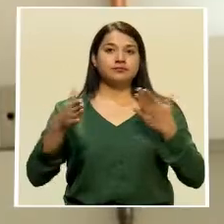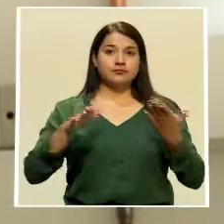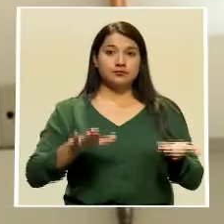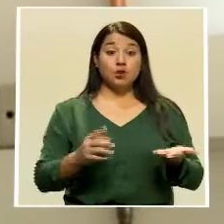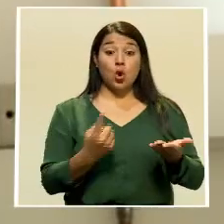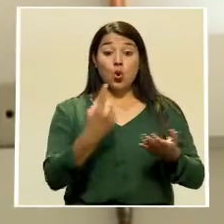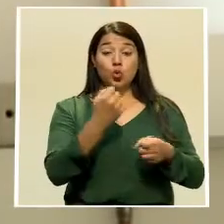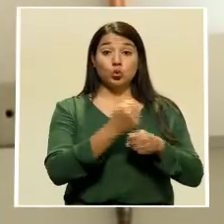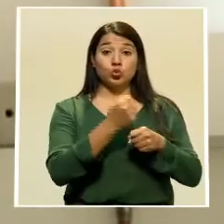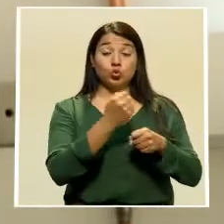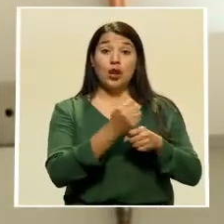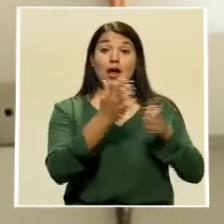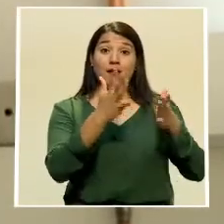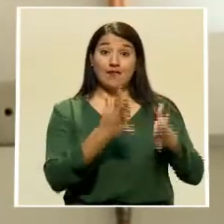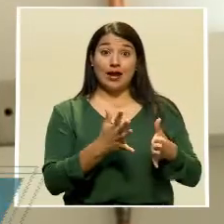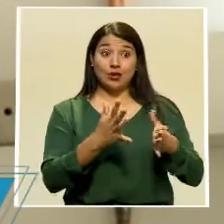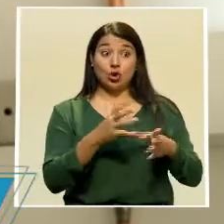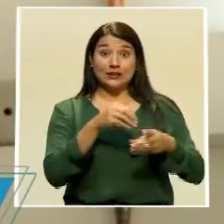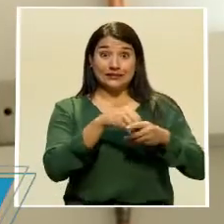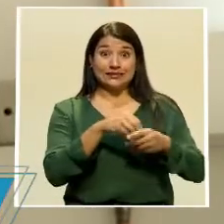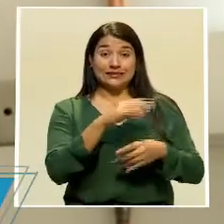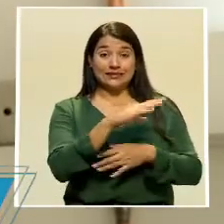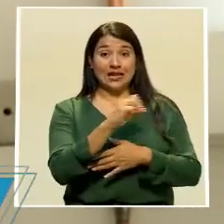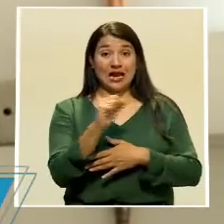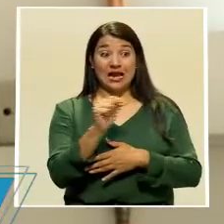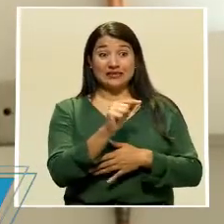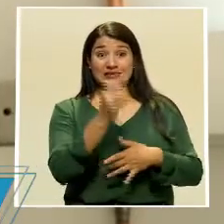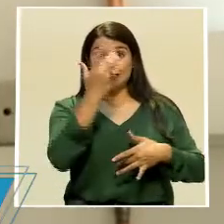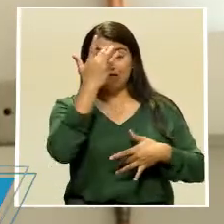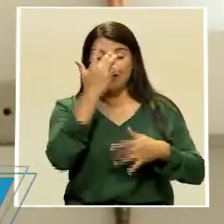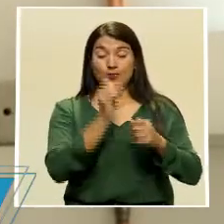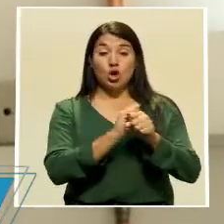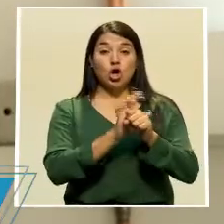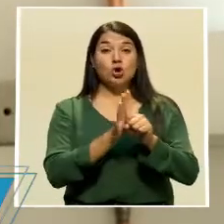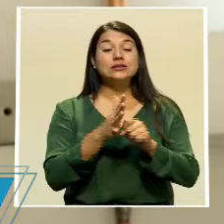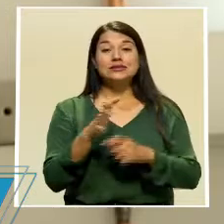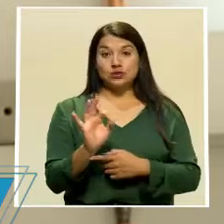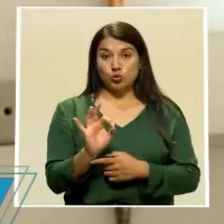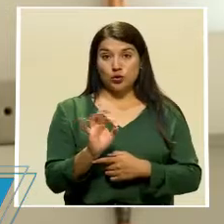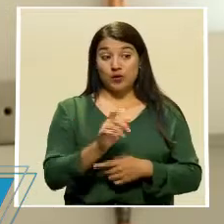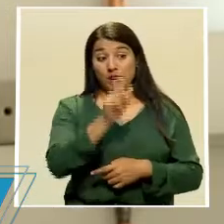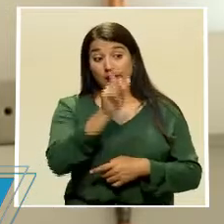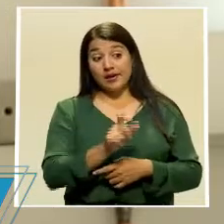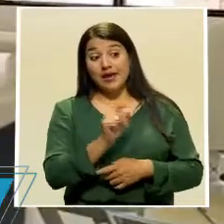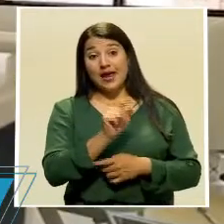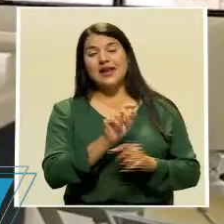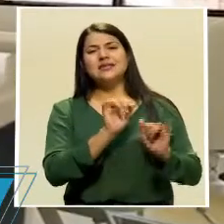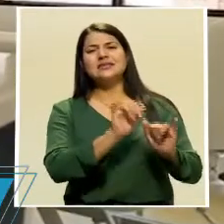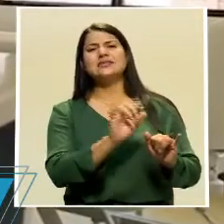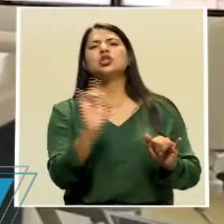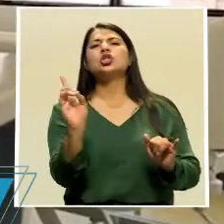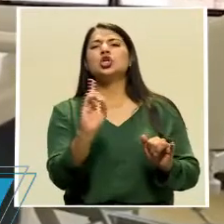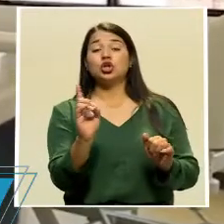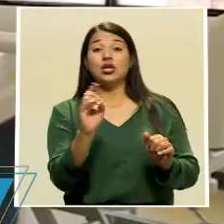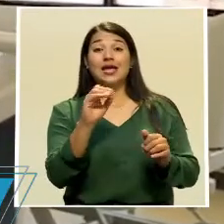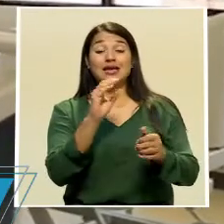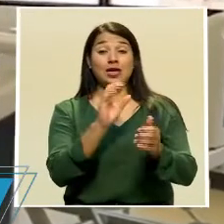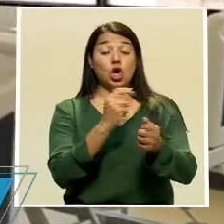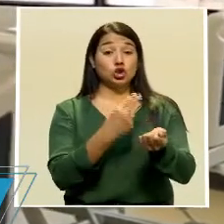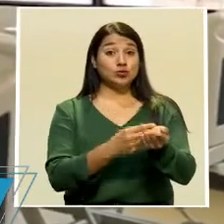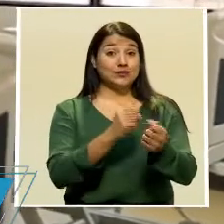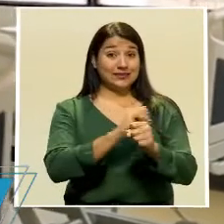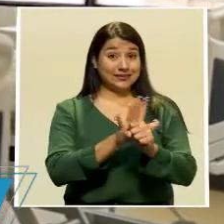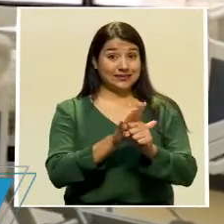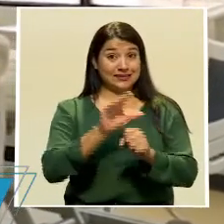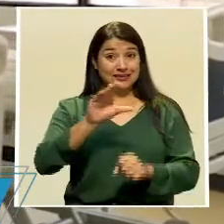un funcionario de la institución contagiado de COVID-19. El paciente estaba internado en el CEACO en La